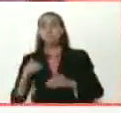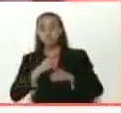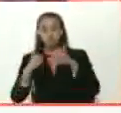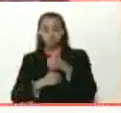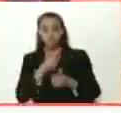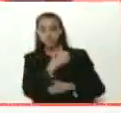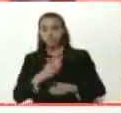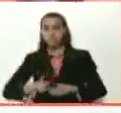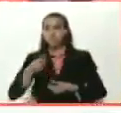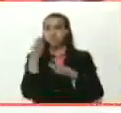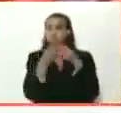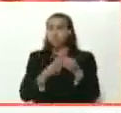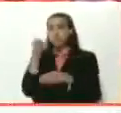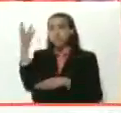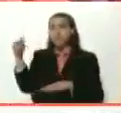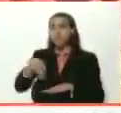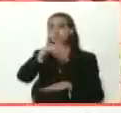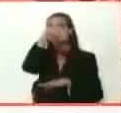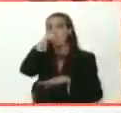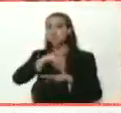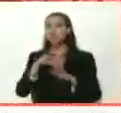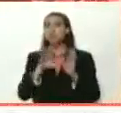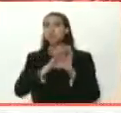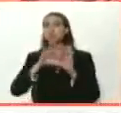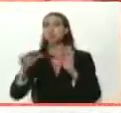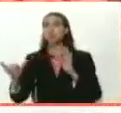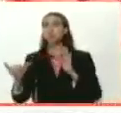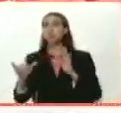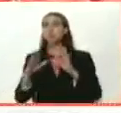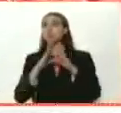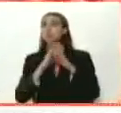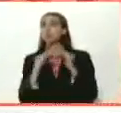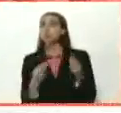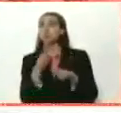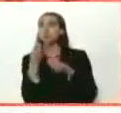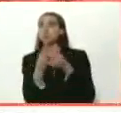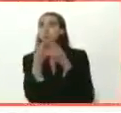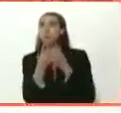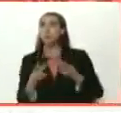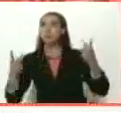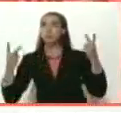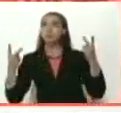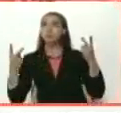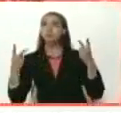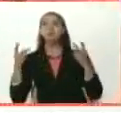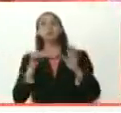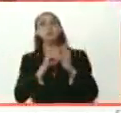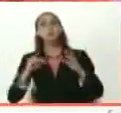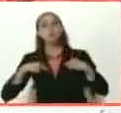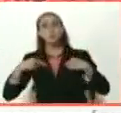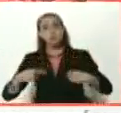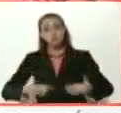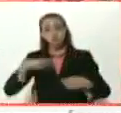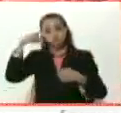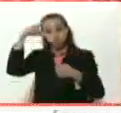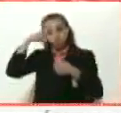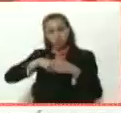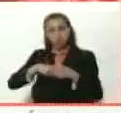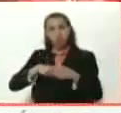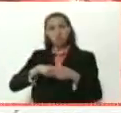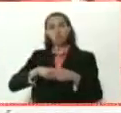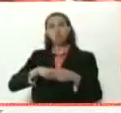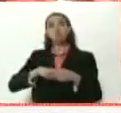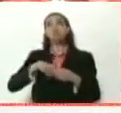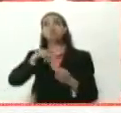Asamblea Nacional Constituyente. También lo que ha sido la valoración de todos estos derechos consagrados dentro de